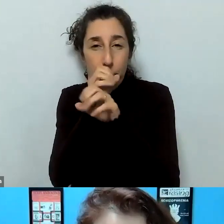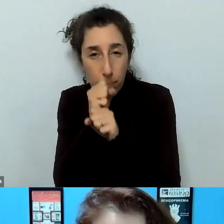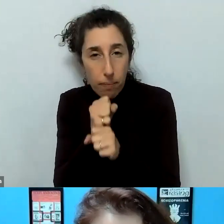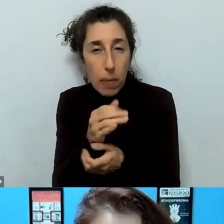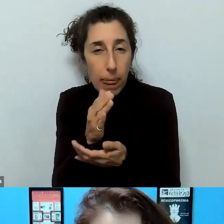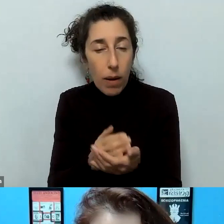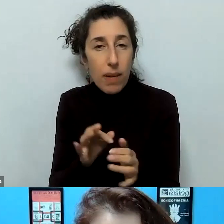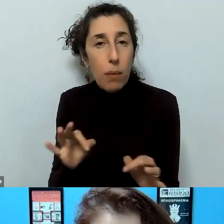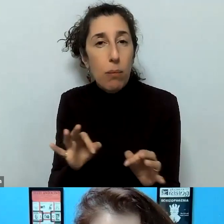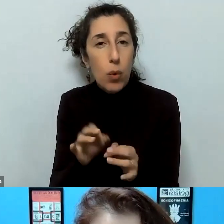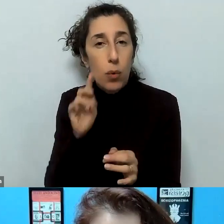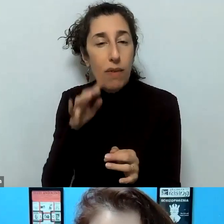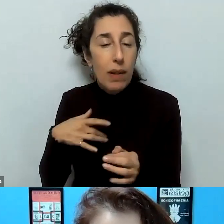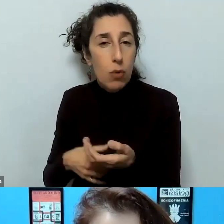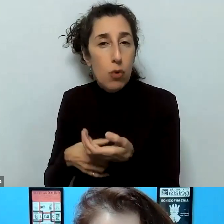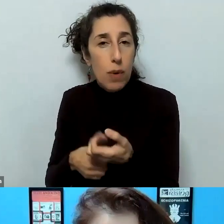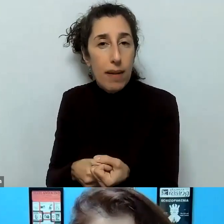reporte.